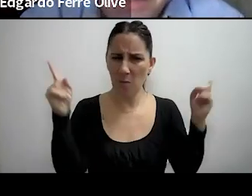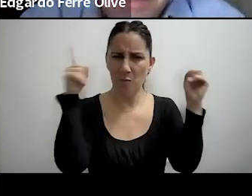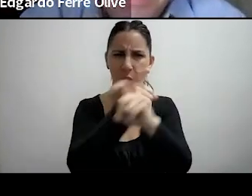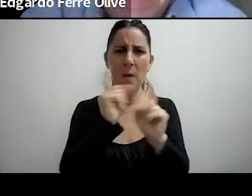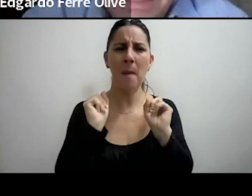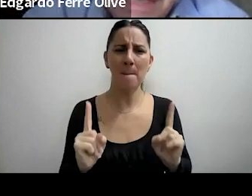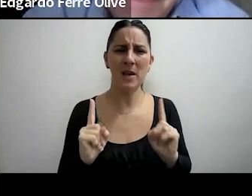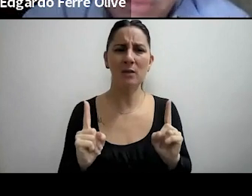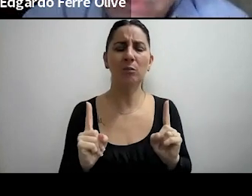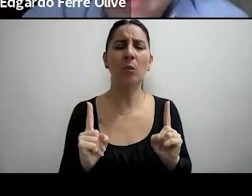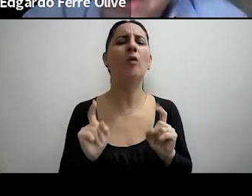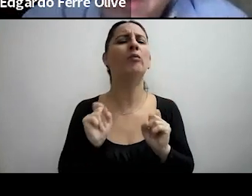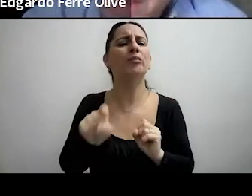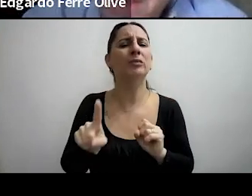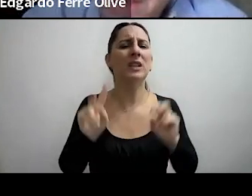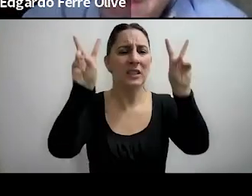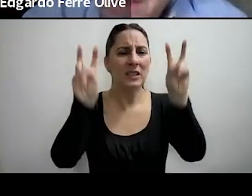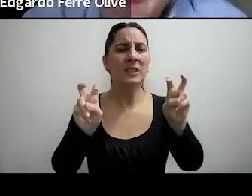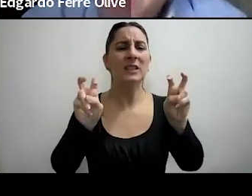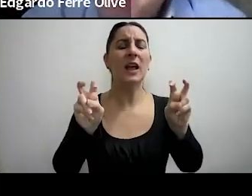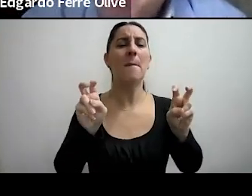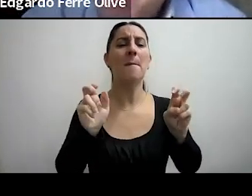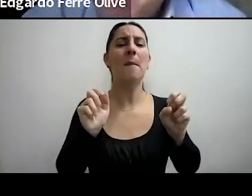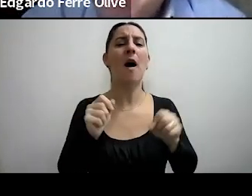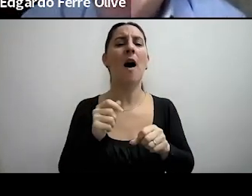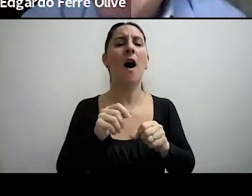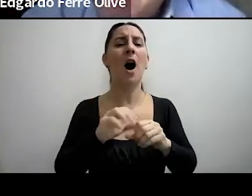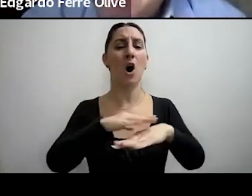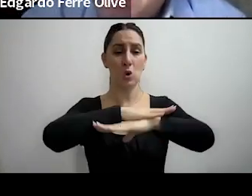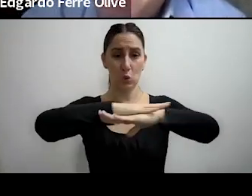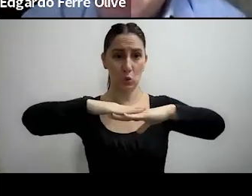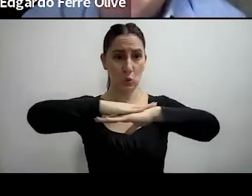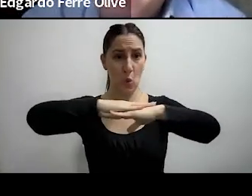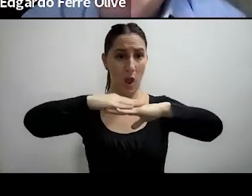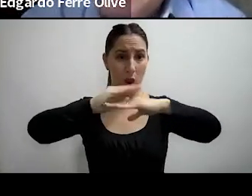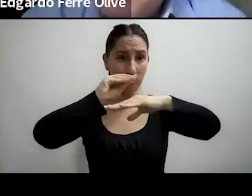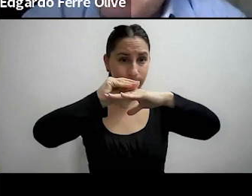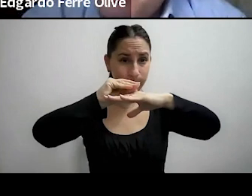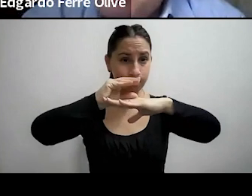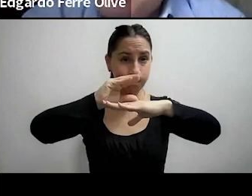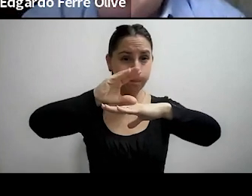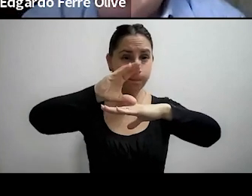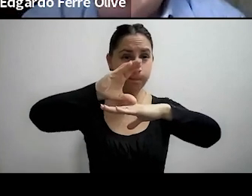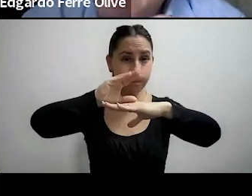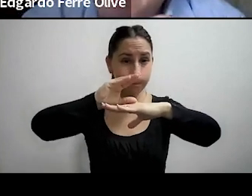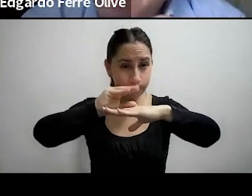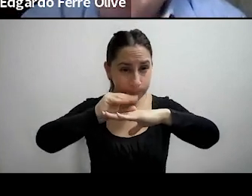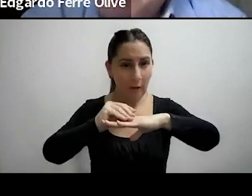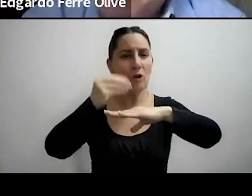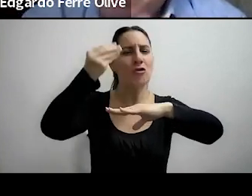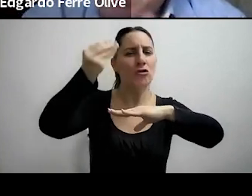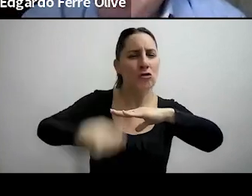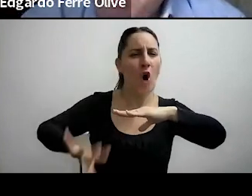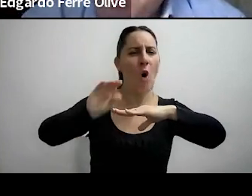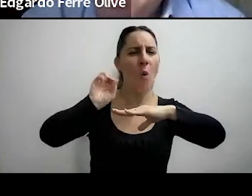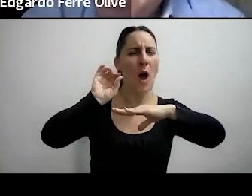tema del perjuicio que trae en las capas del suelo la existencia de estos cementerios de automotores.